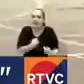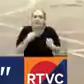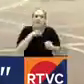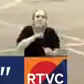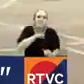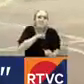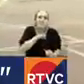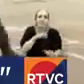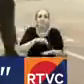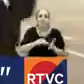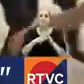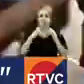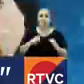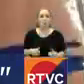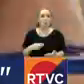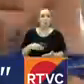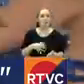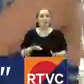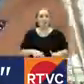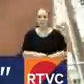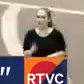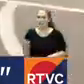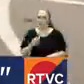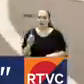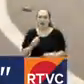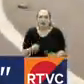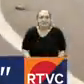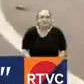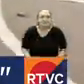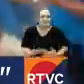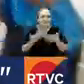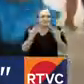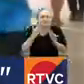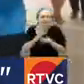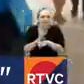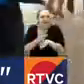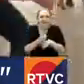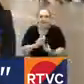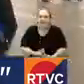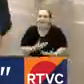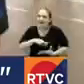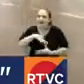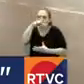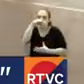es solo mover el cuerpo, es bailar con y por el alma.